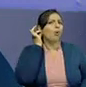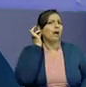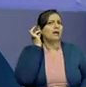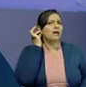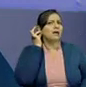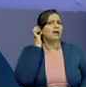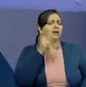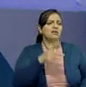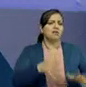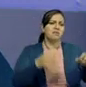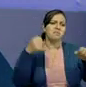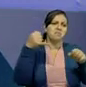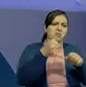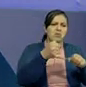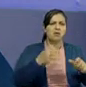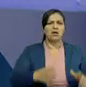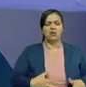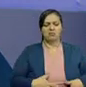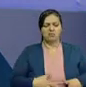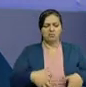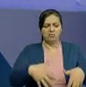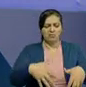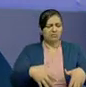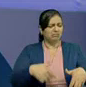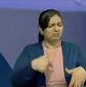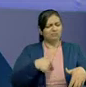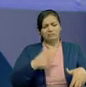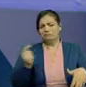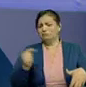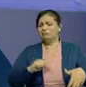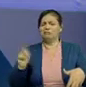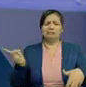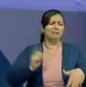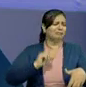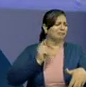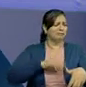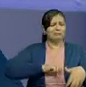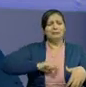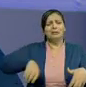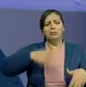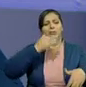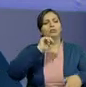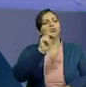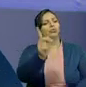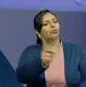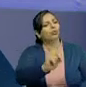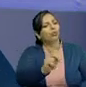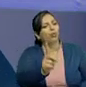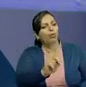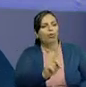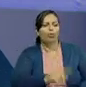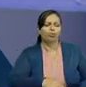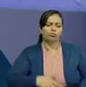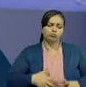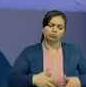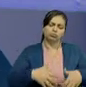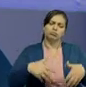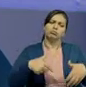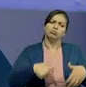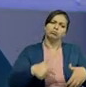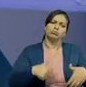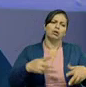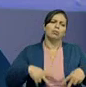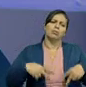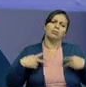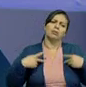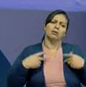han sido violadas. Después de un acompañamiento, después de explicarles, sin presionarles, sin obligarles, simplemente dándoles elementos